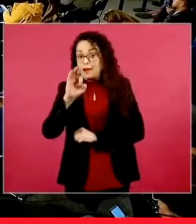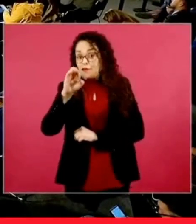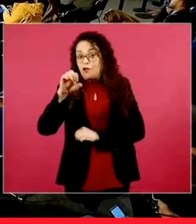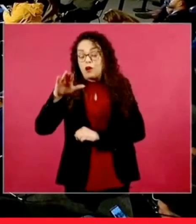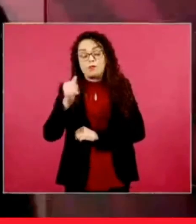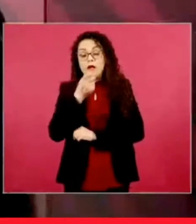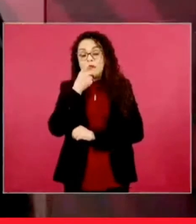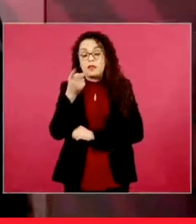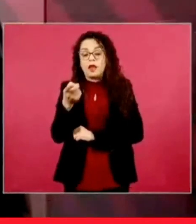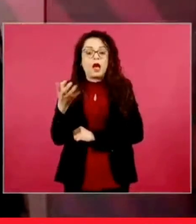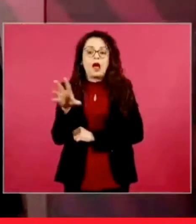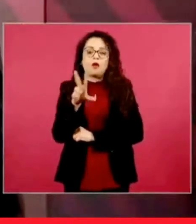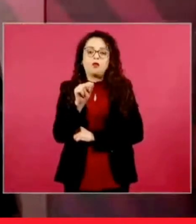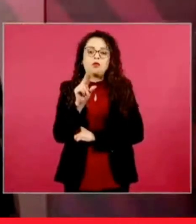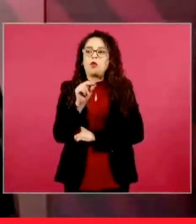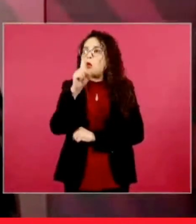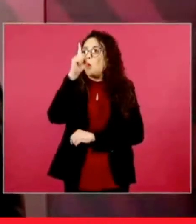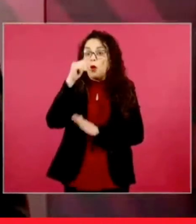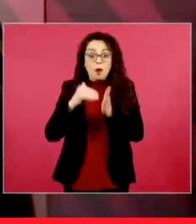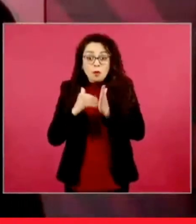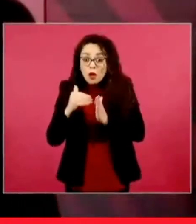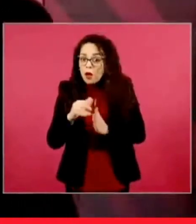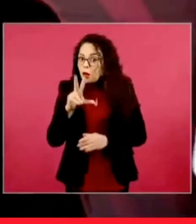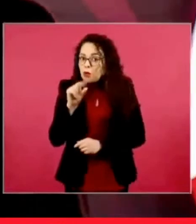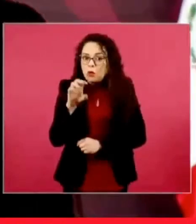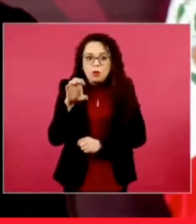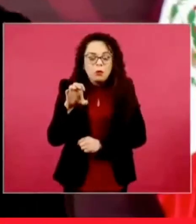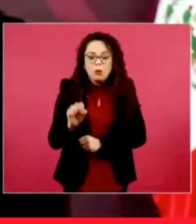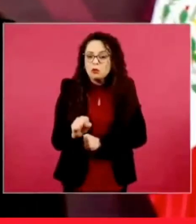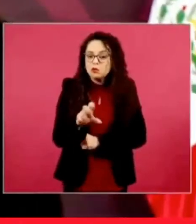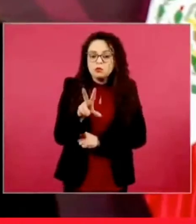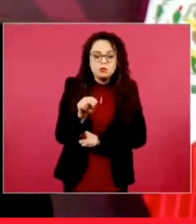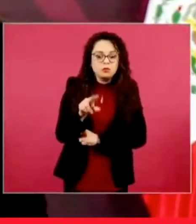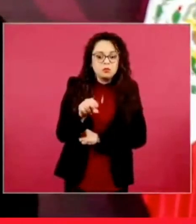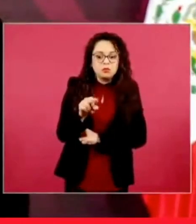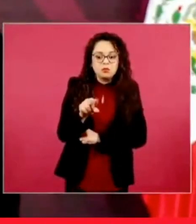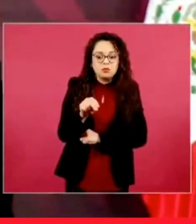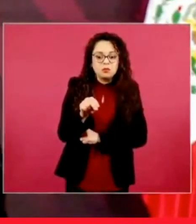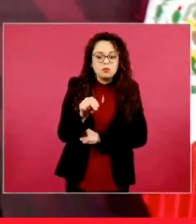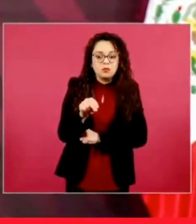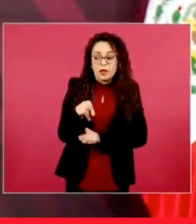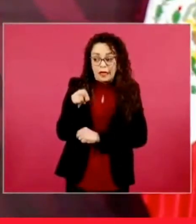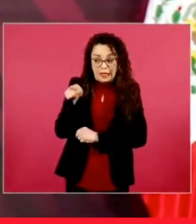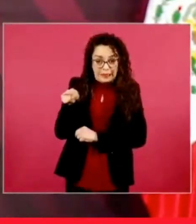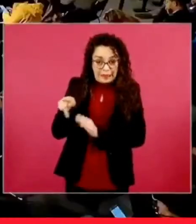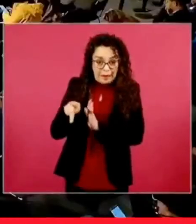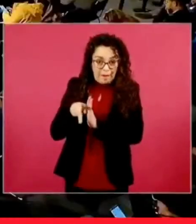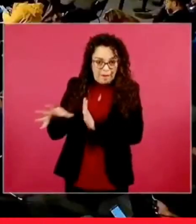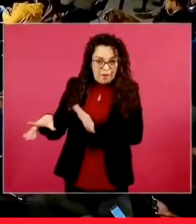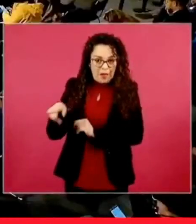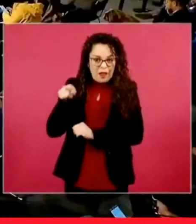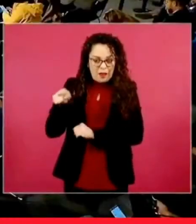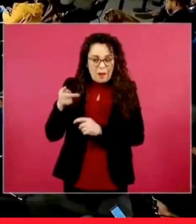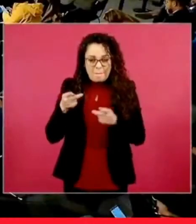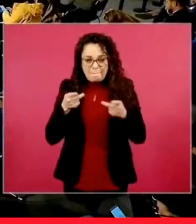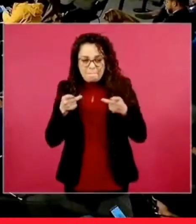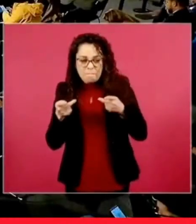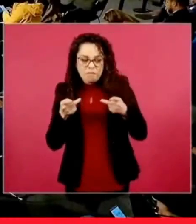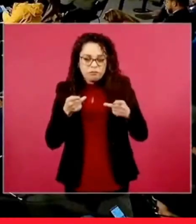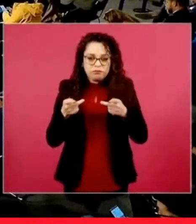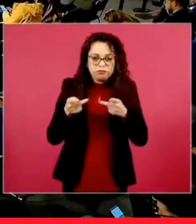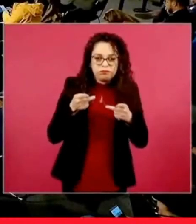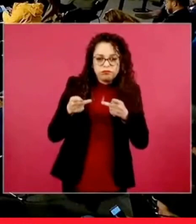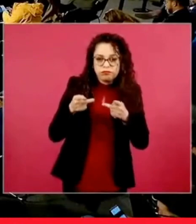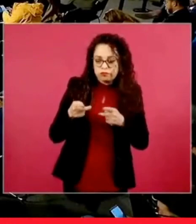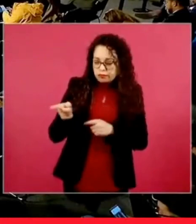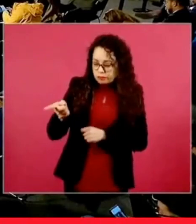dice, no, son 1 millón. Entonces organiza el periódico Reforma un grupo de